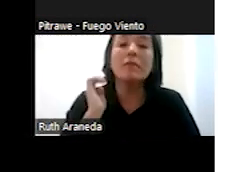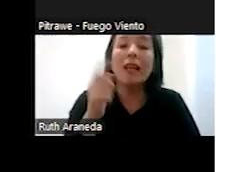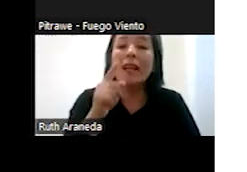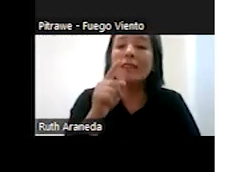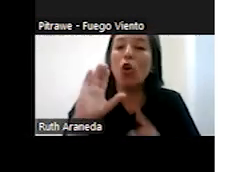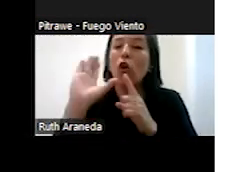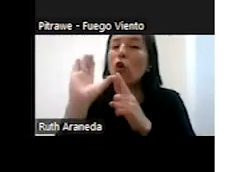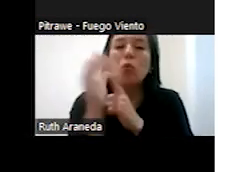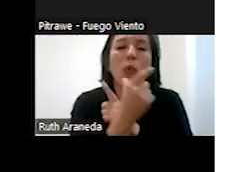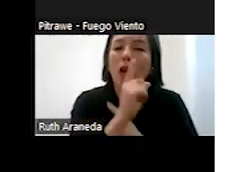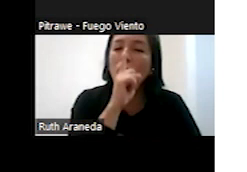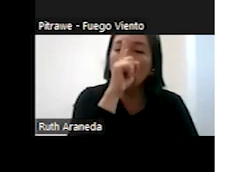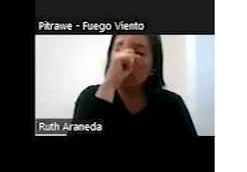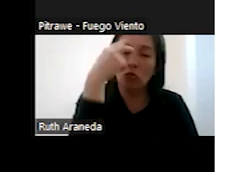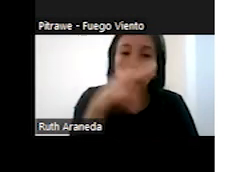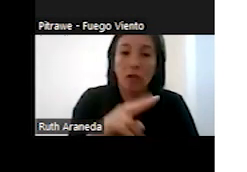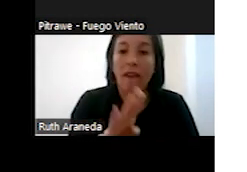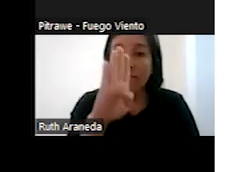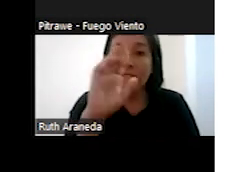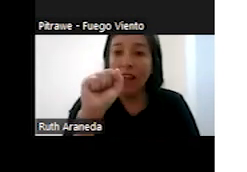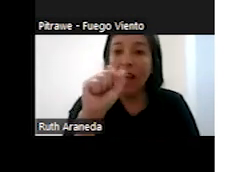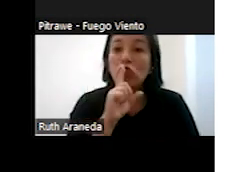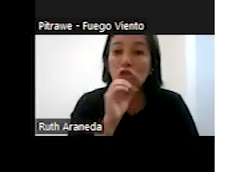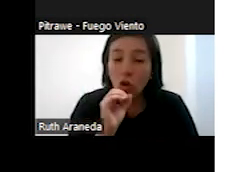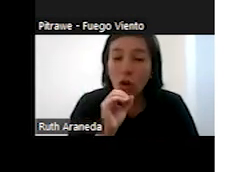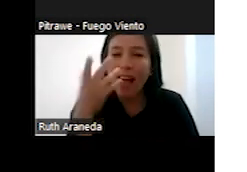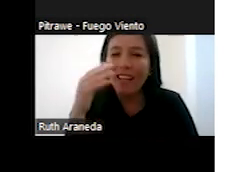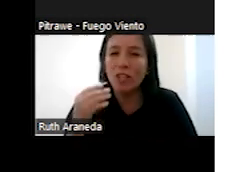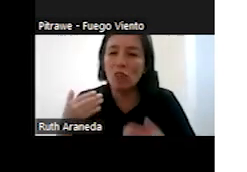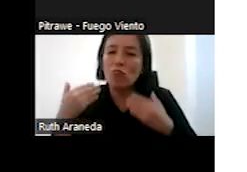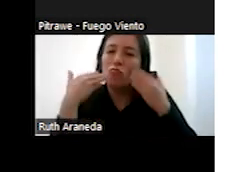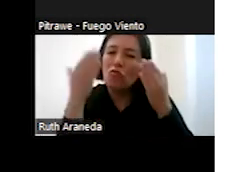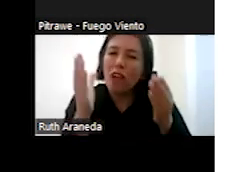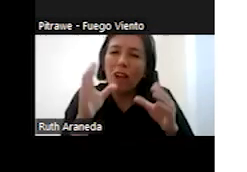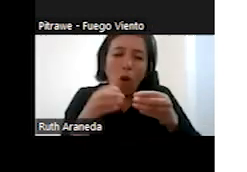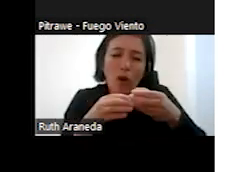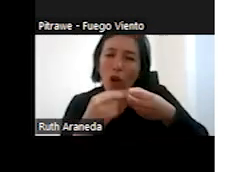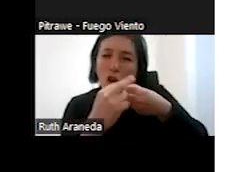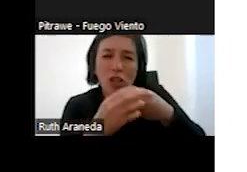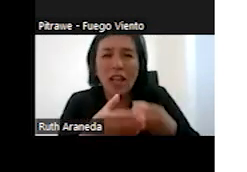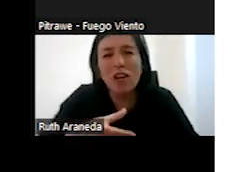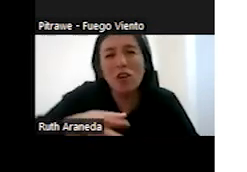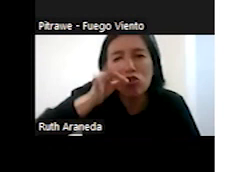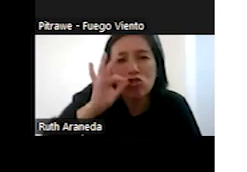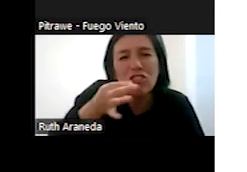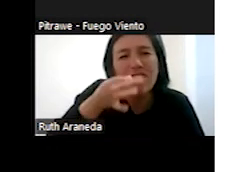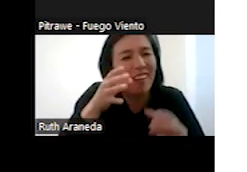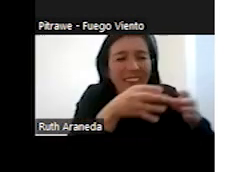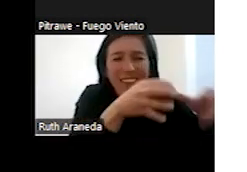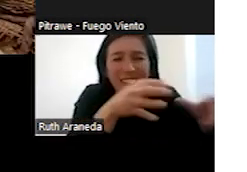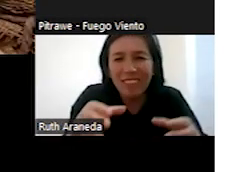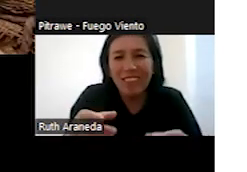alfarero temprano, los vatos en general ponían fragmentos de cerámica a veces, no como los yeyeos que sí ponían